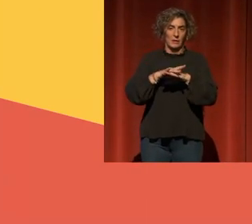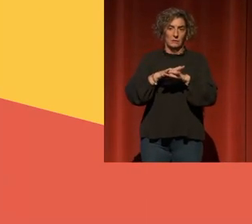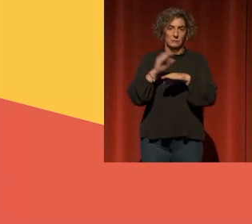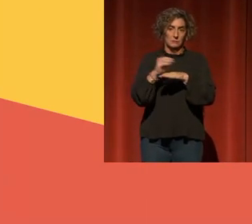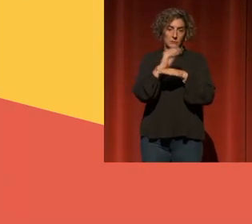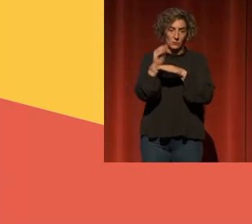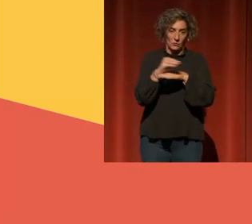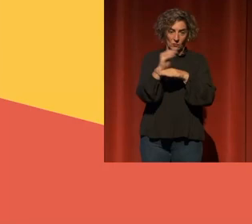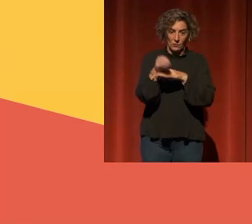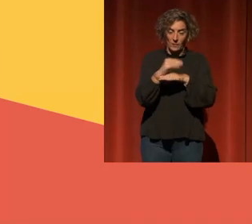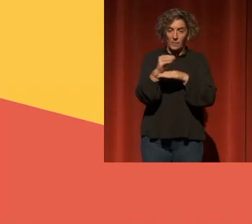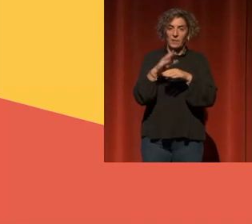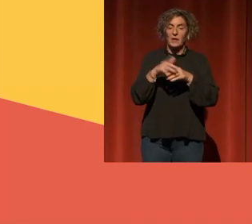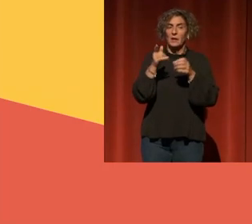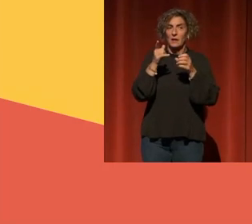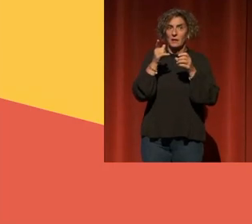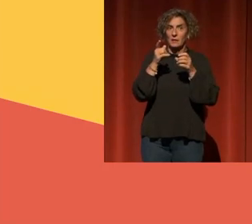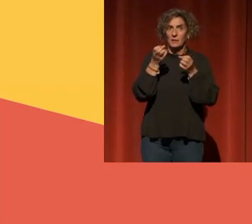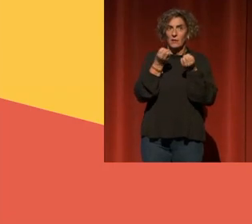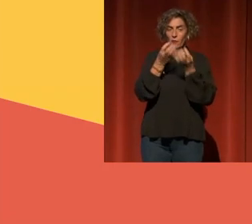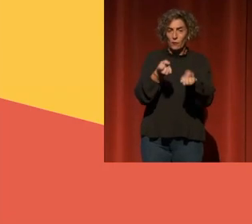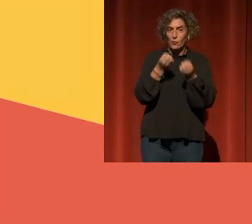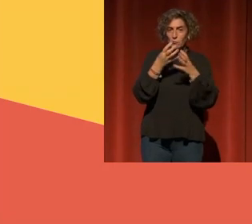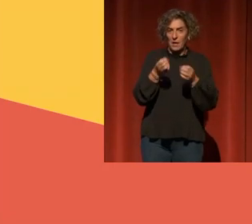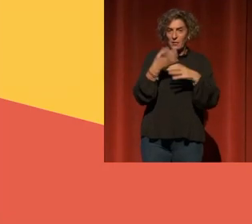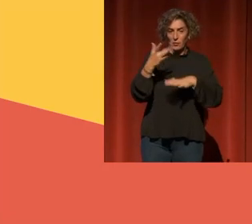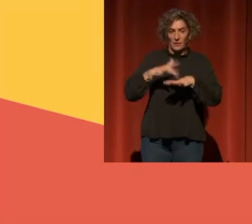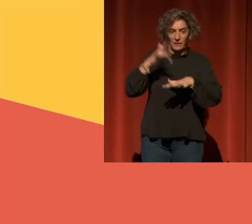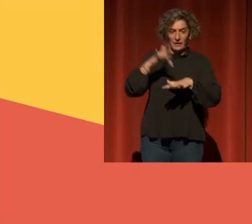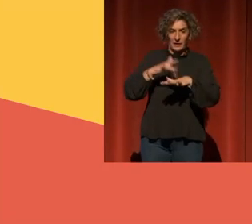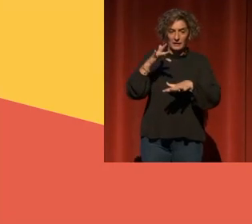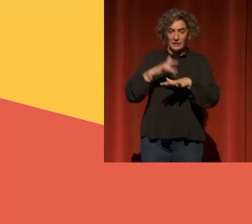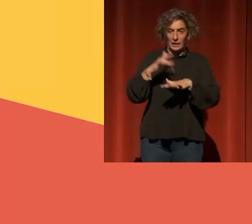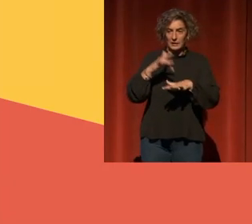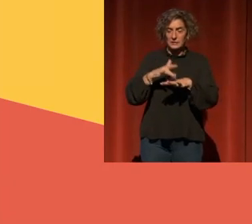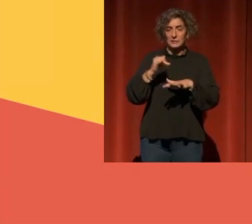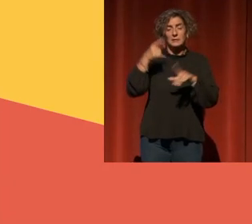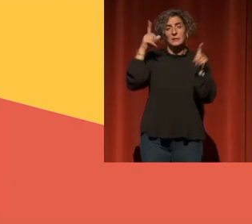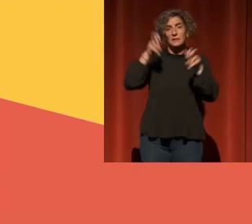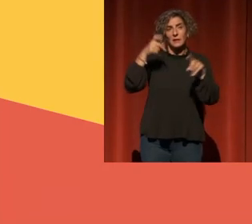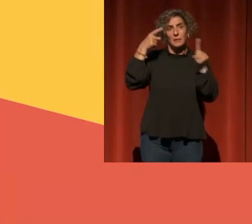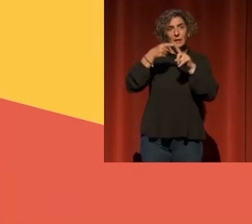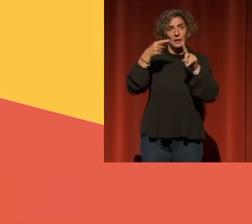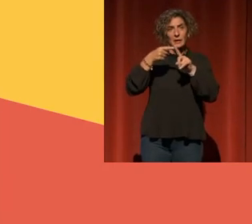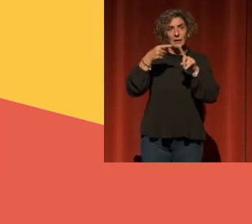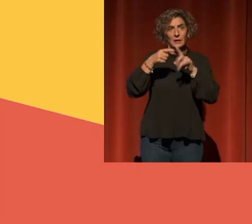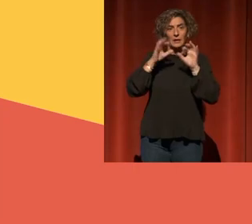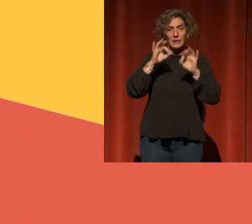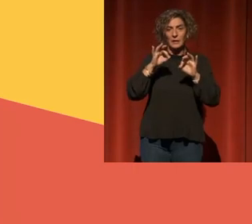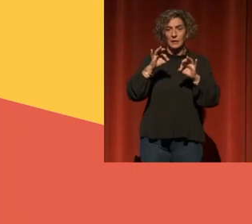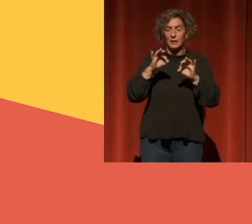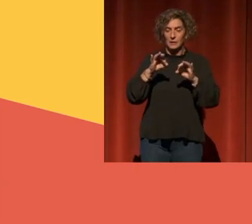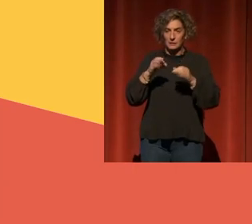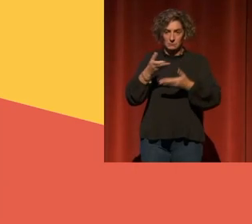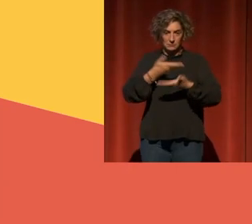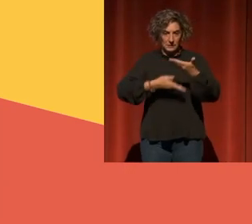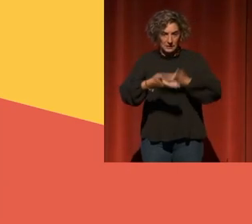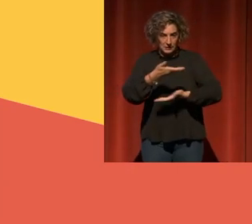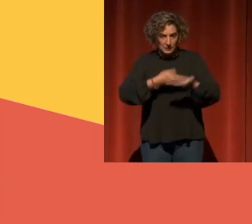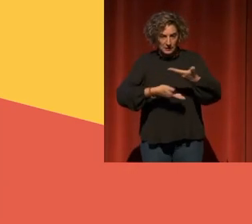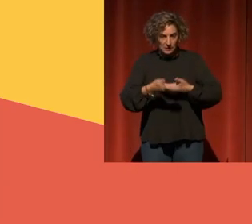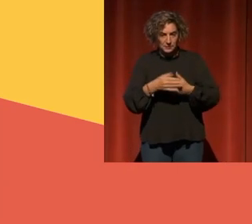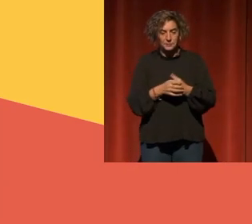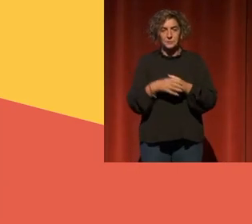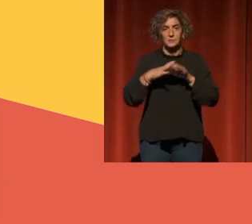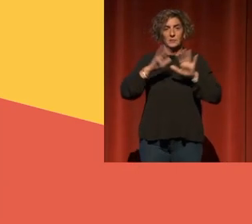de la información de los servicios digitales y muy importante cuestiones relativas a la interoperabilidad el